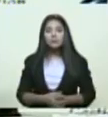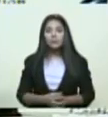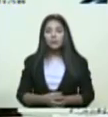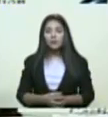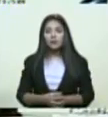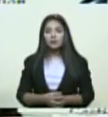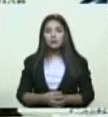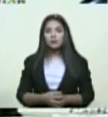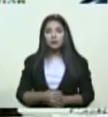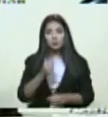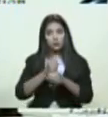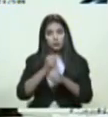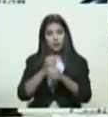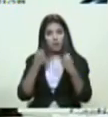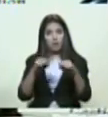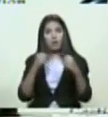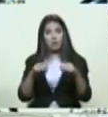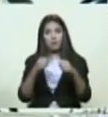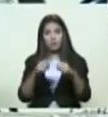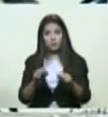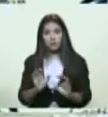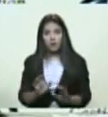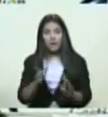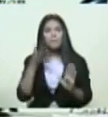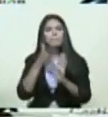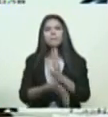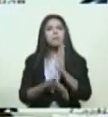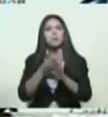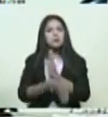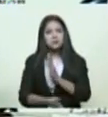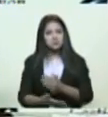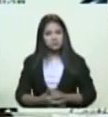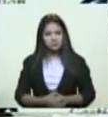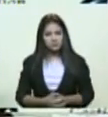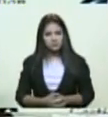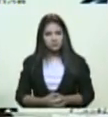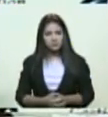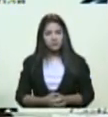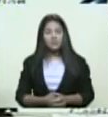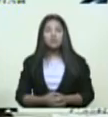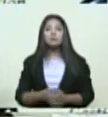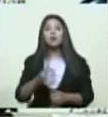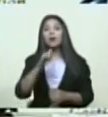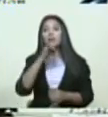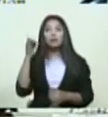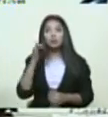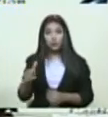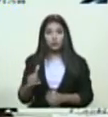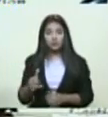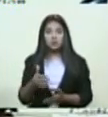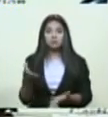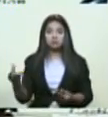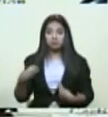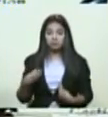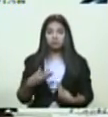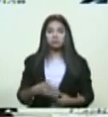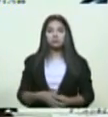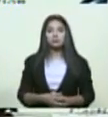y en el ejercicio de sus cargos. ¿Para qué? Para recibir esas denuncias.